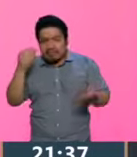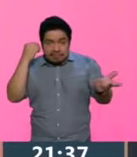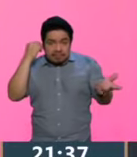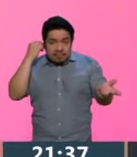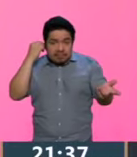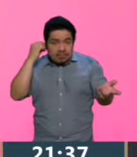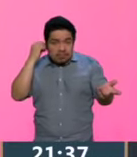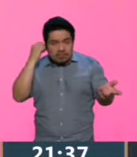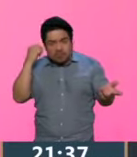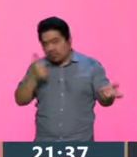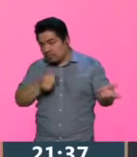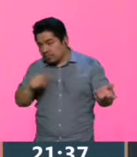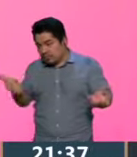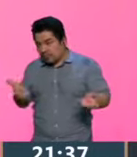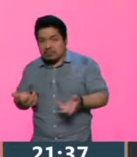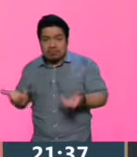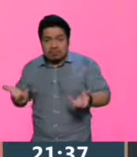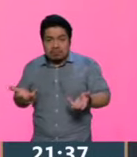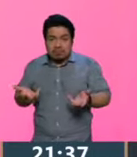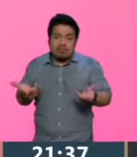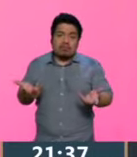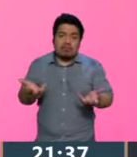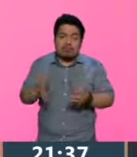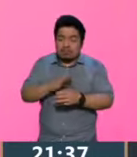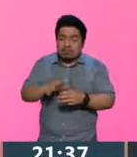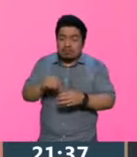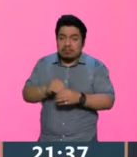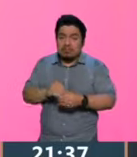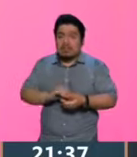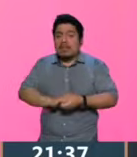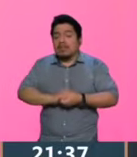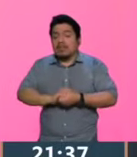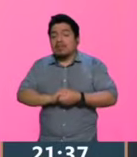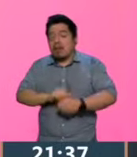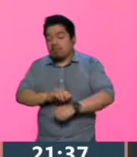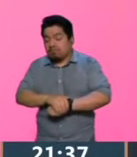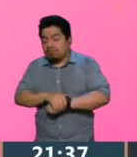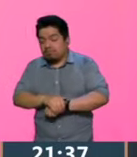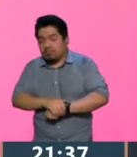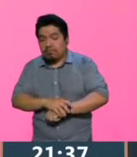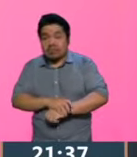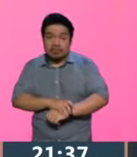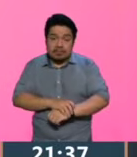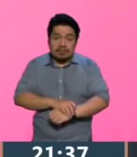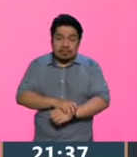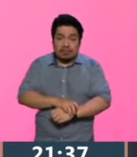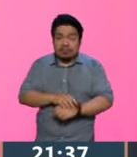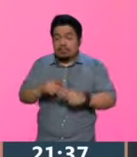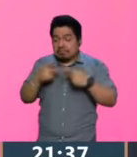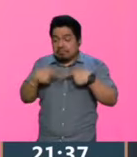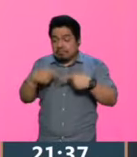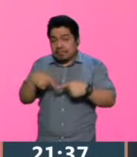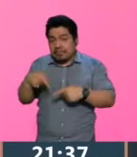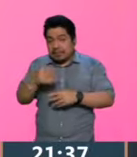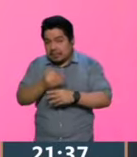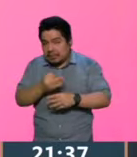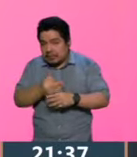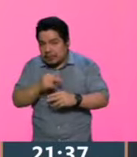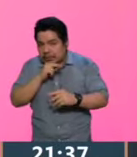la otra vía de esta frase completa, que es la fraternidad. Y entonces creo que aquí precisamente las personas están preocupadas